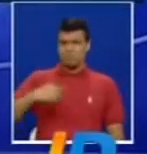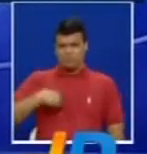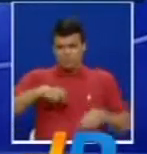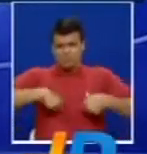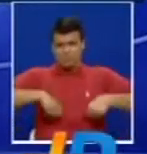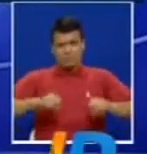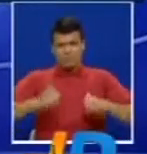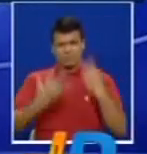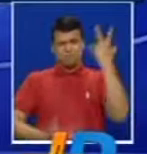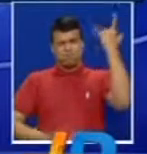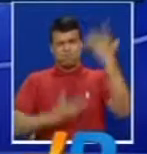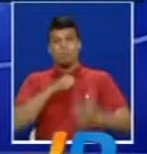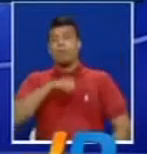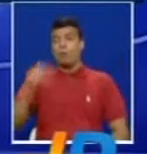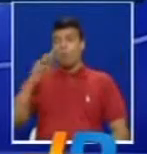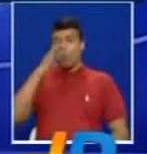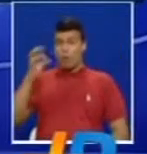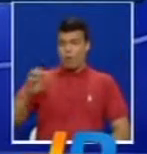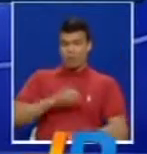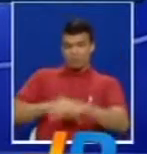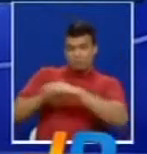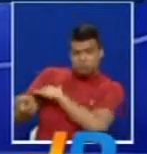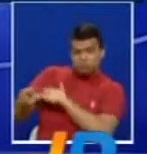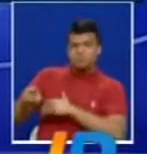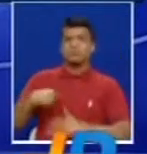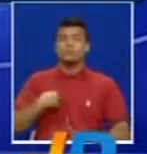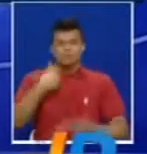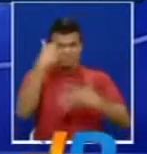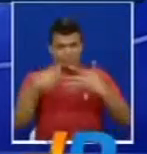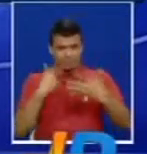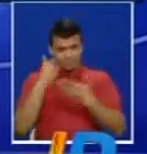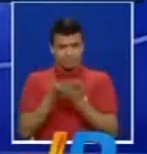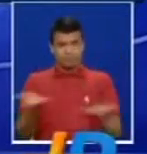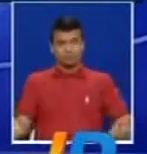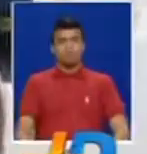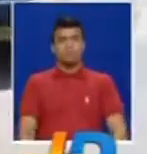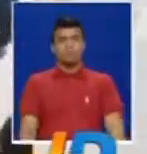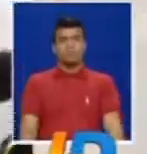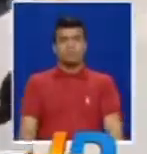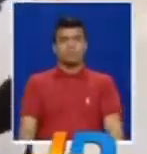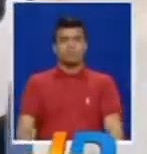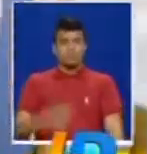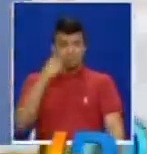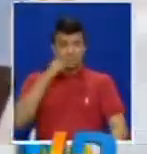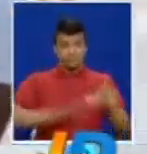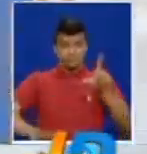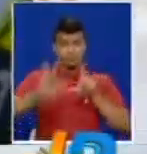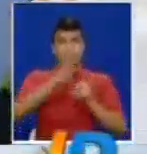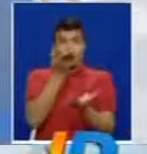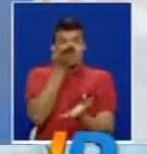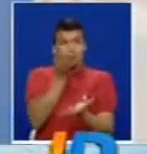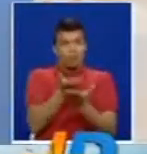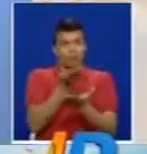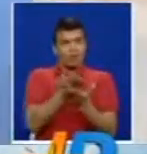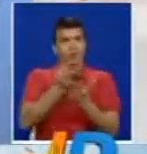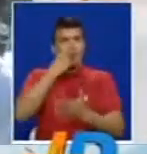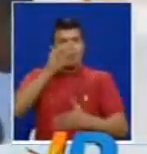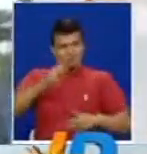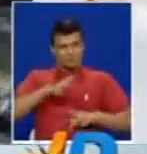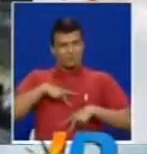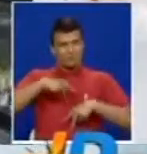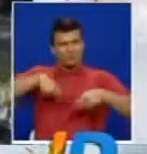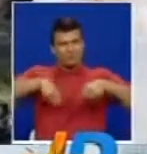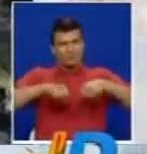que huye en su carro luego de bajarlo de una grúa hacen parte de los casos. Estas imágenes muestran cómo el propietario de